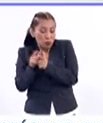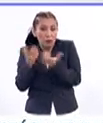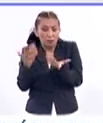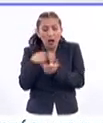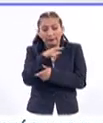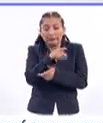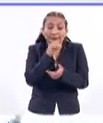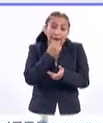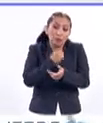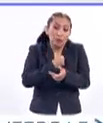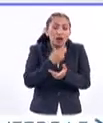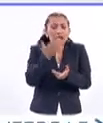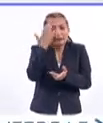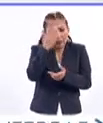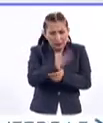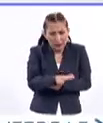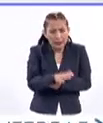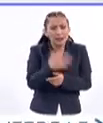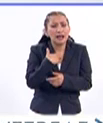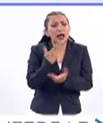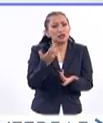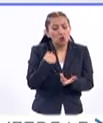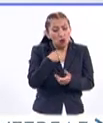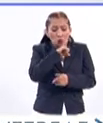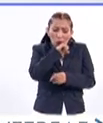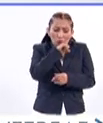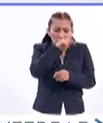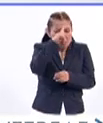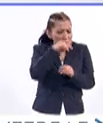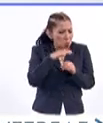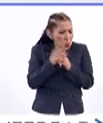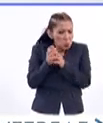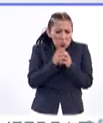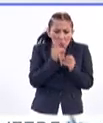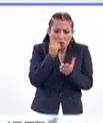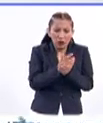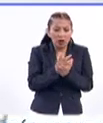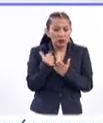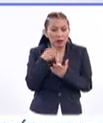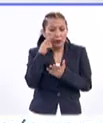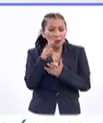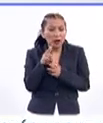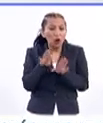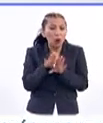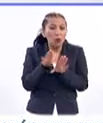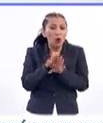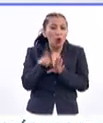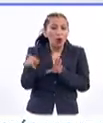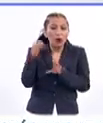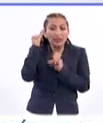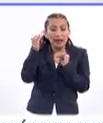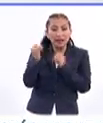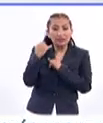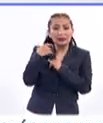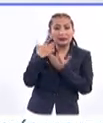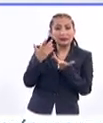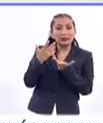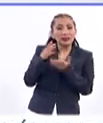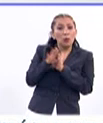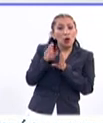lo pagó. Estaba consciente del precio que estaba pagando, estaba consciente de cómo estaba coqueteando con ideas